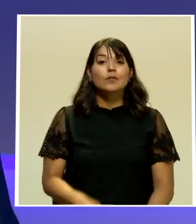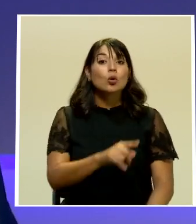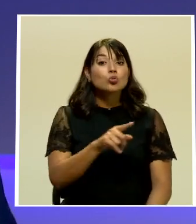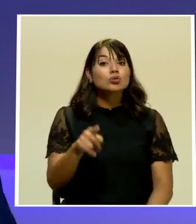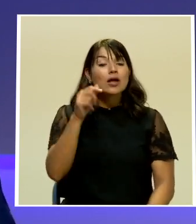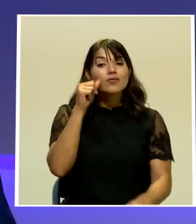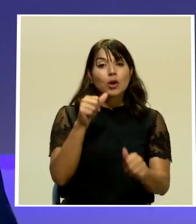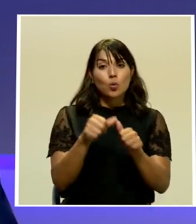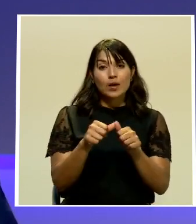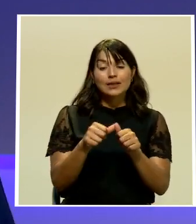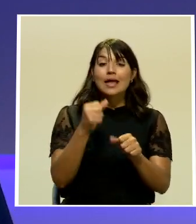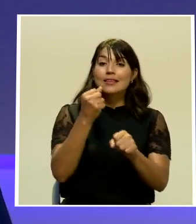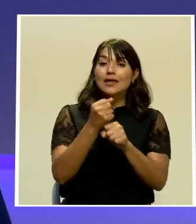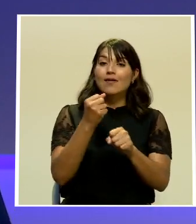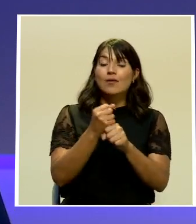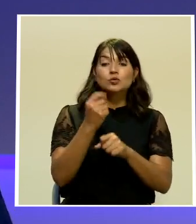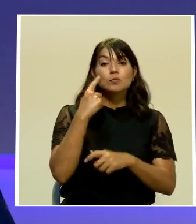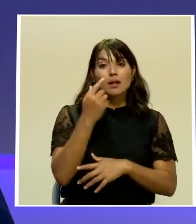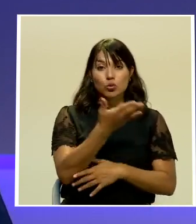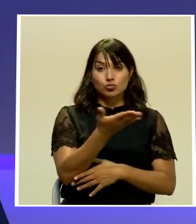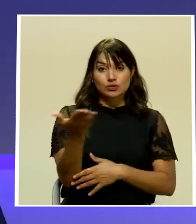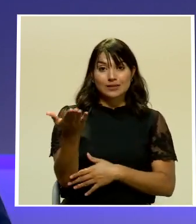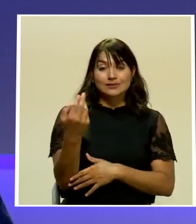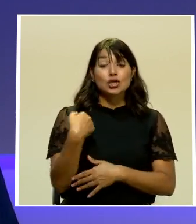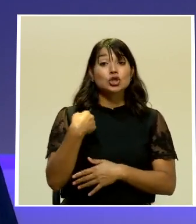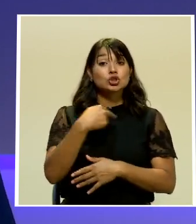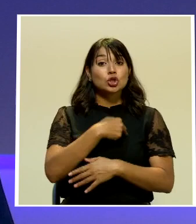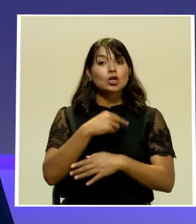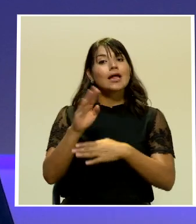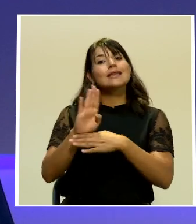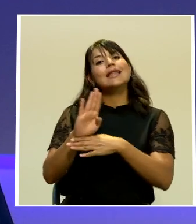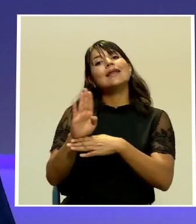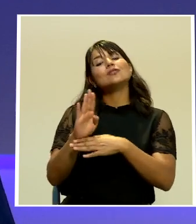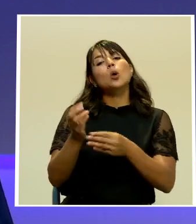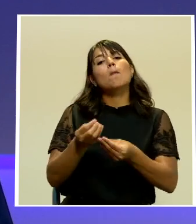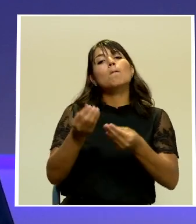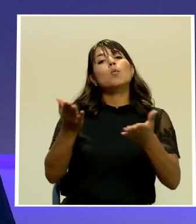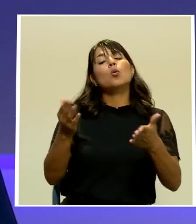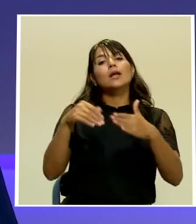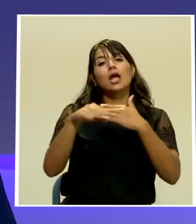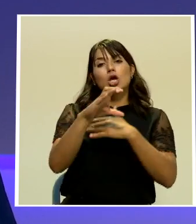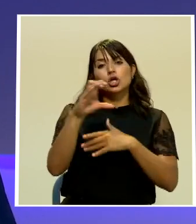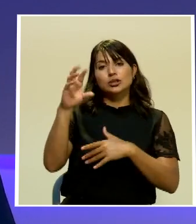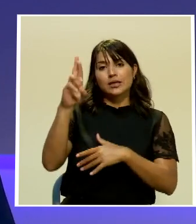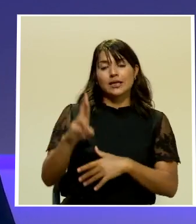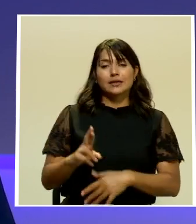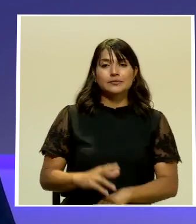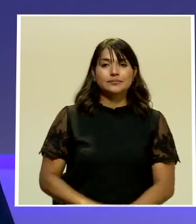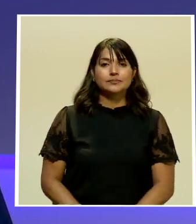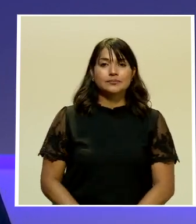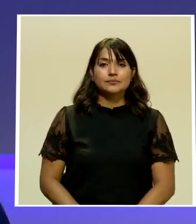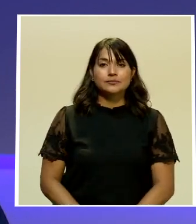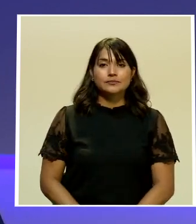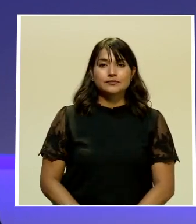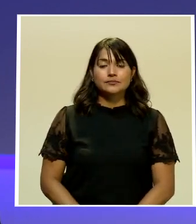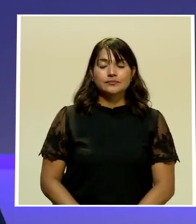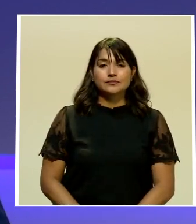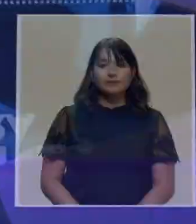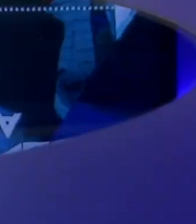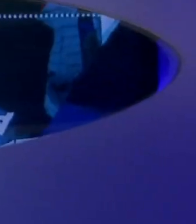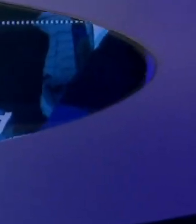Recuerde, trabajamos para usted. Somos la televisión pública de Costa Rica.